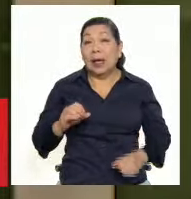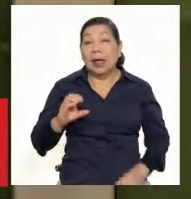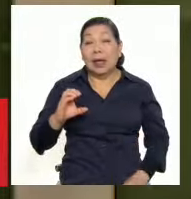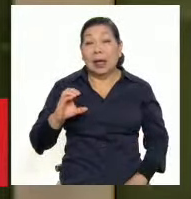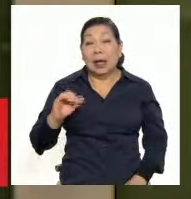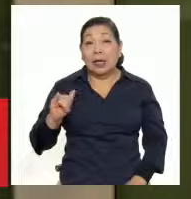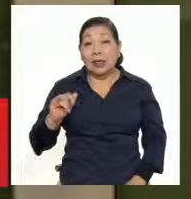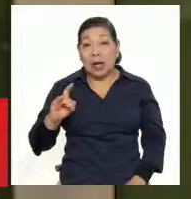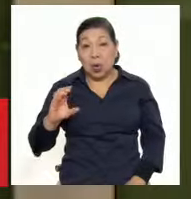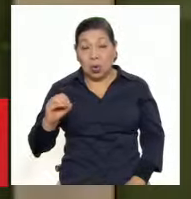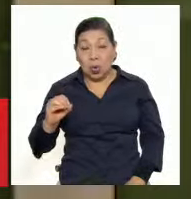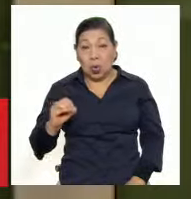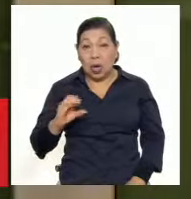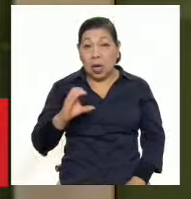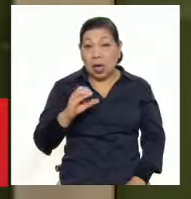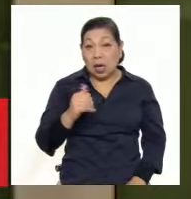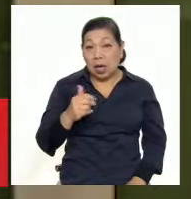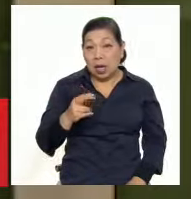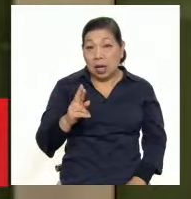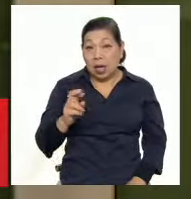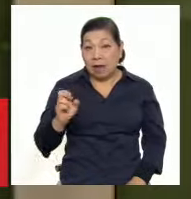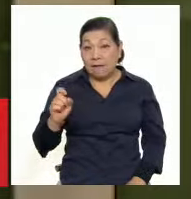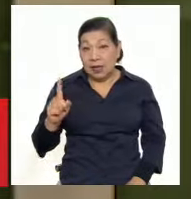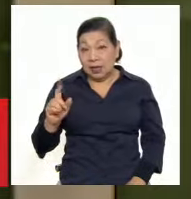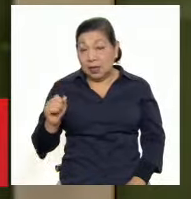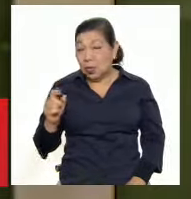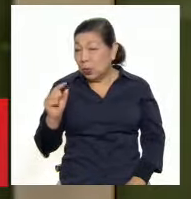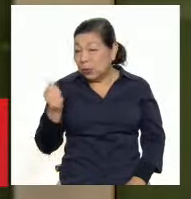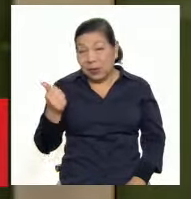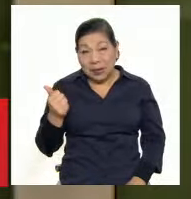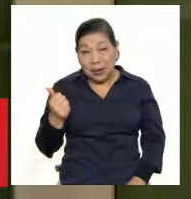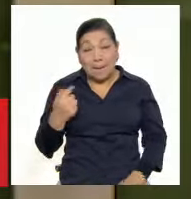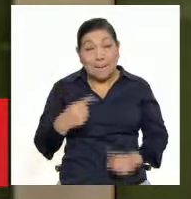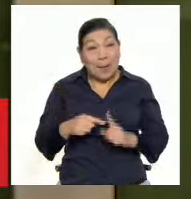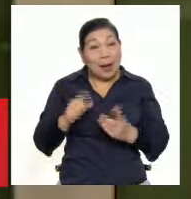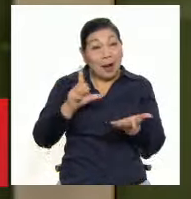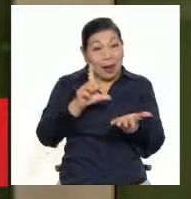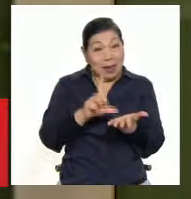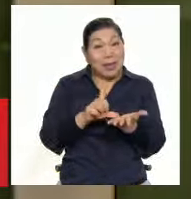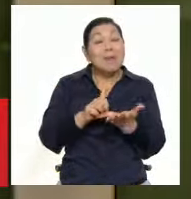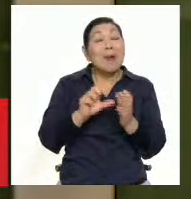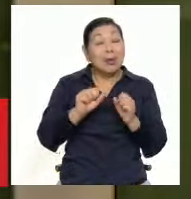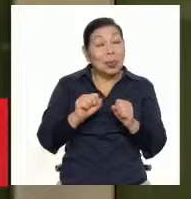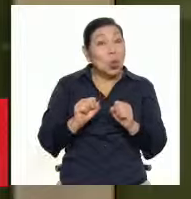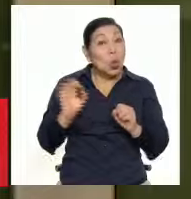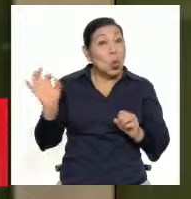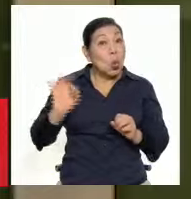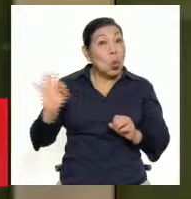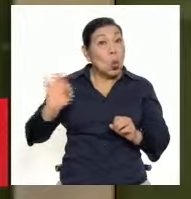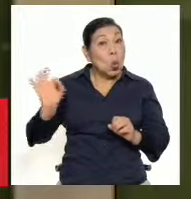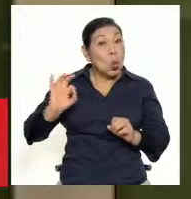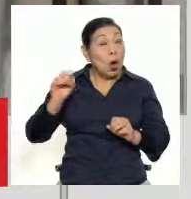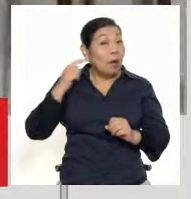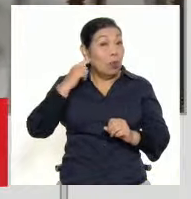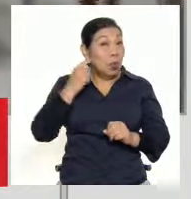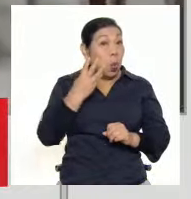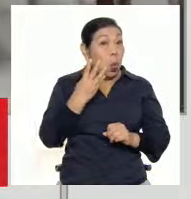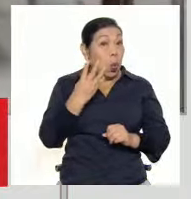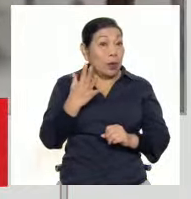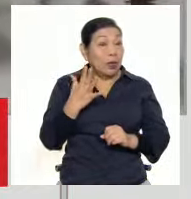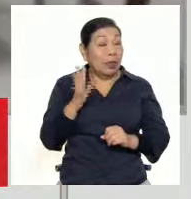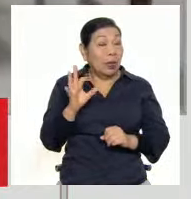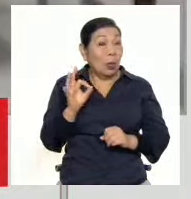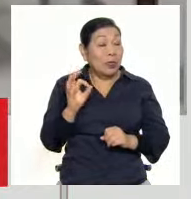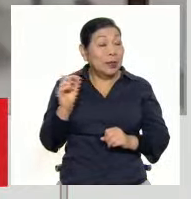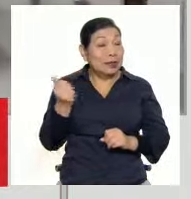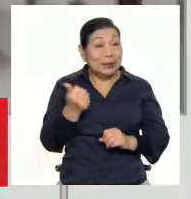el tiempo de alerta hubiera sido probablemente de un segundo. Pero para el caso de Lima, sí, la alerta hubiera sido casi con 45,